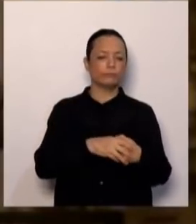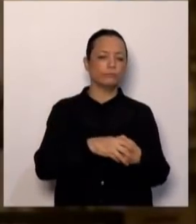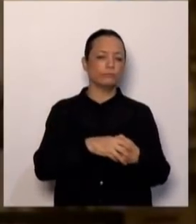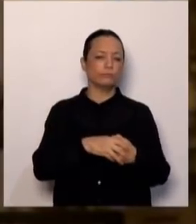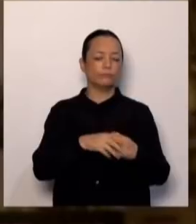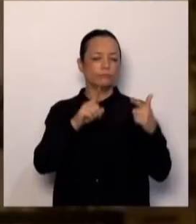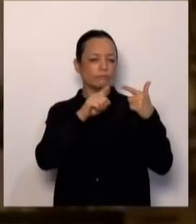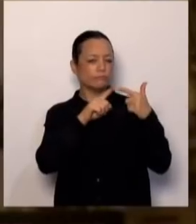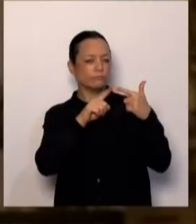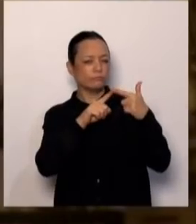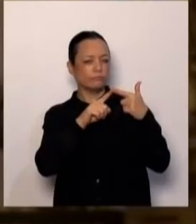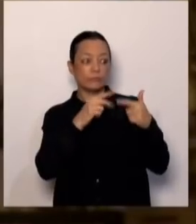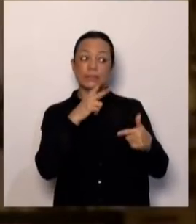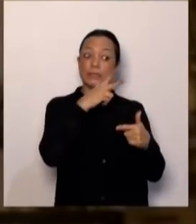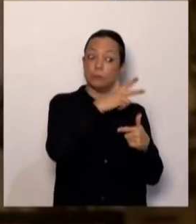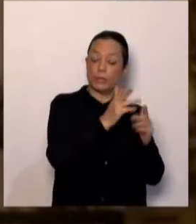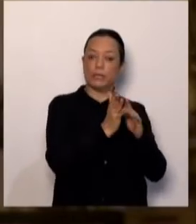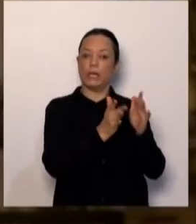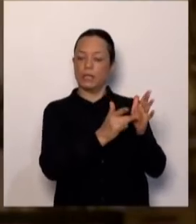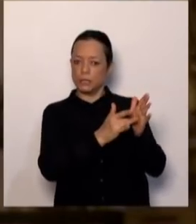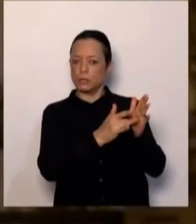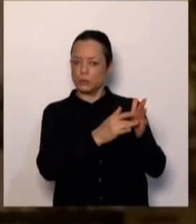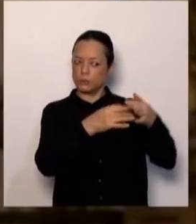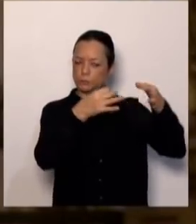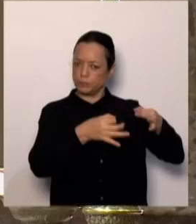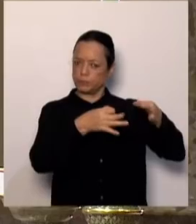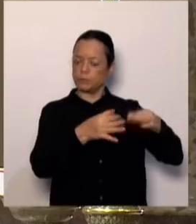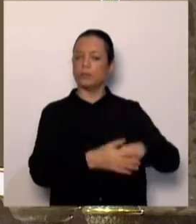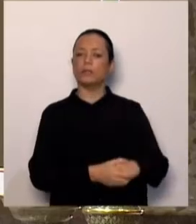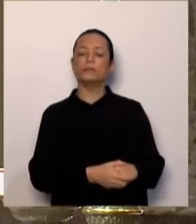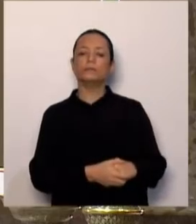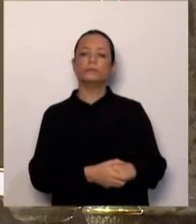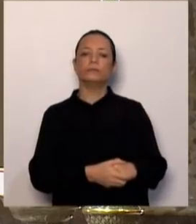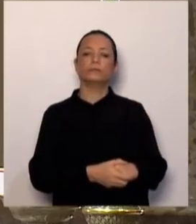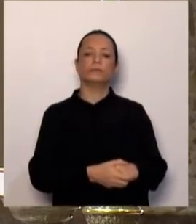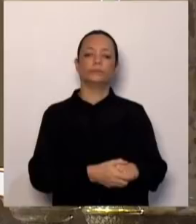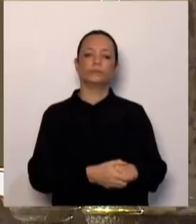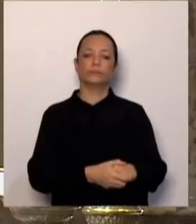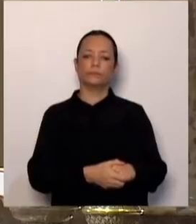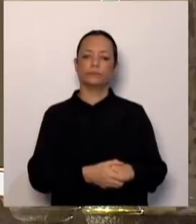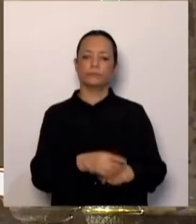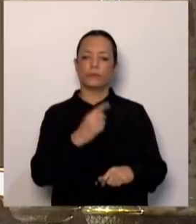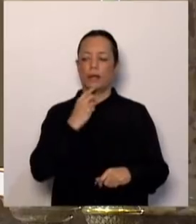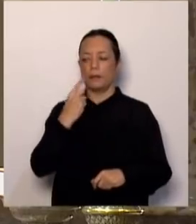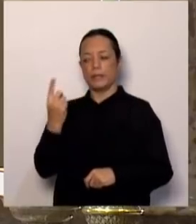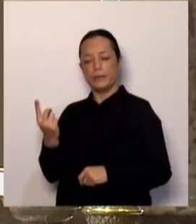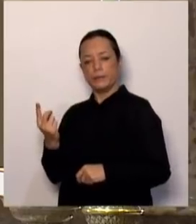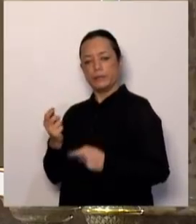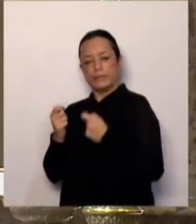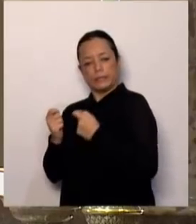y, por otro lado, una respuesta de Jesús muy precisa a la pregunta capciosa